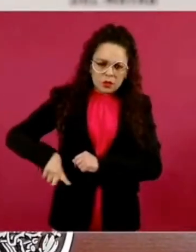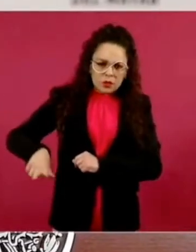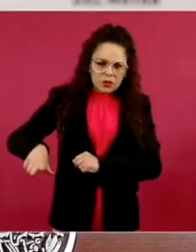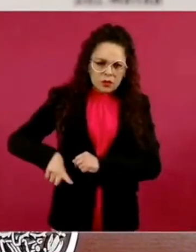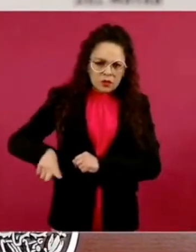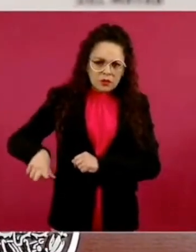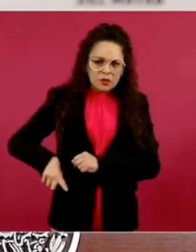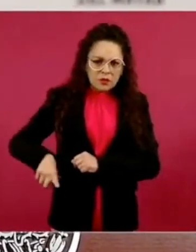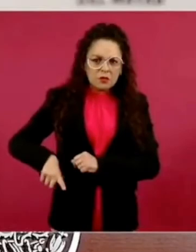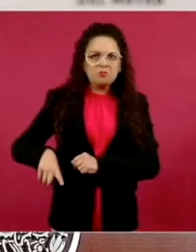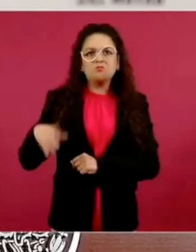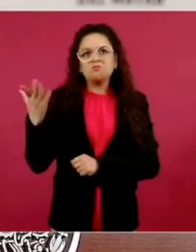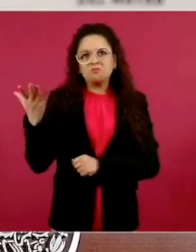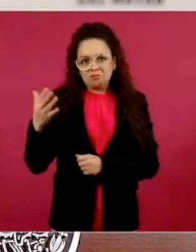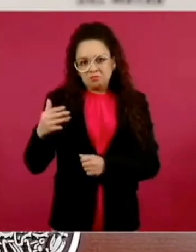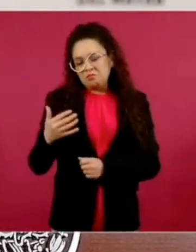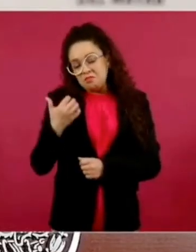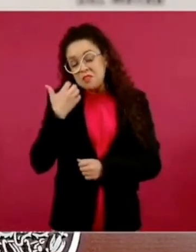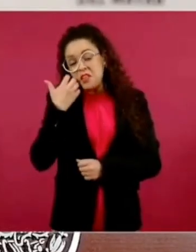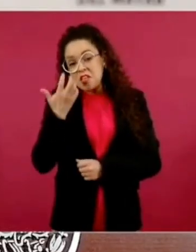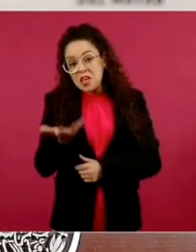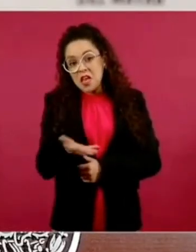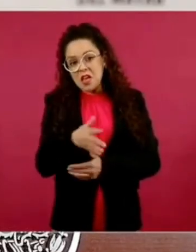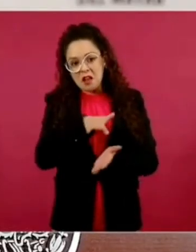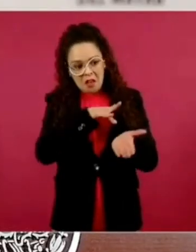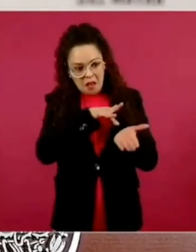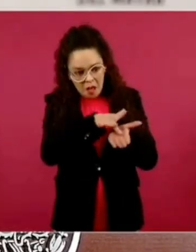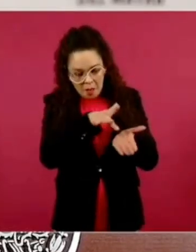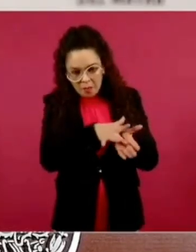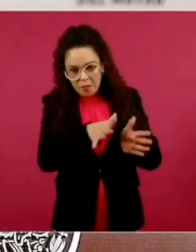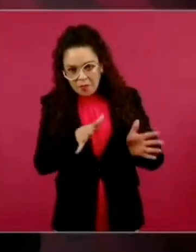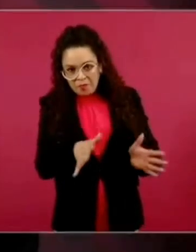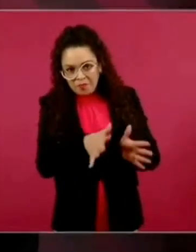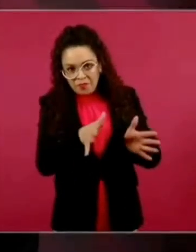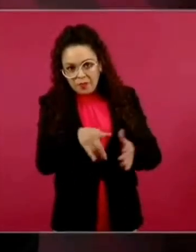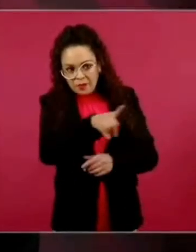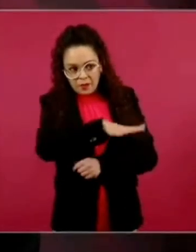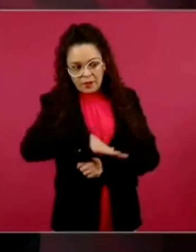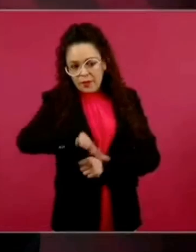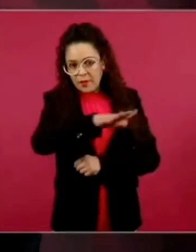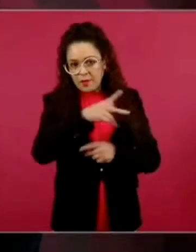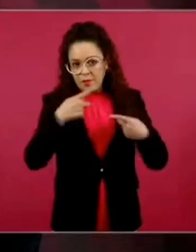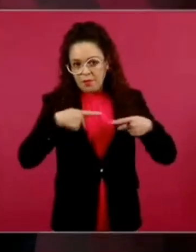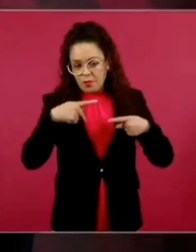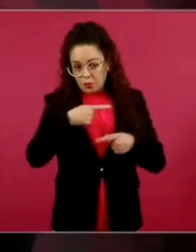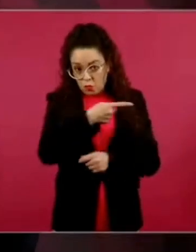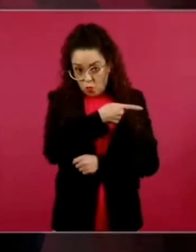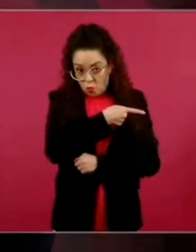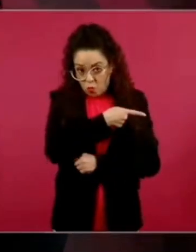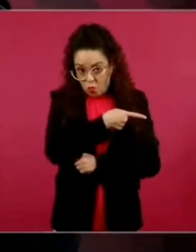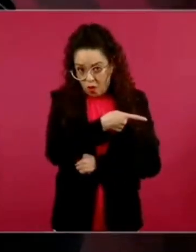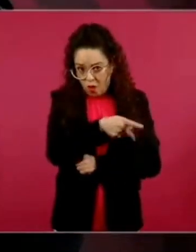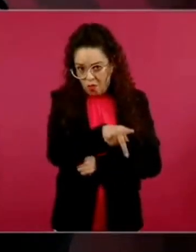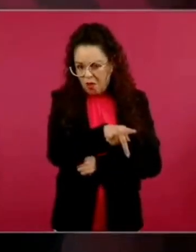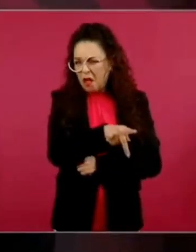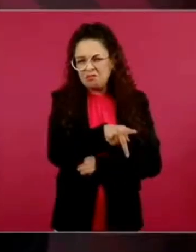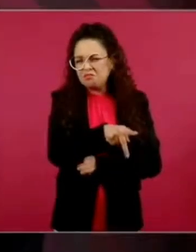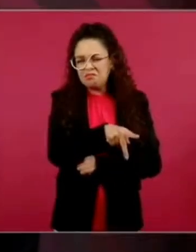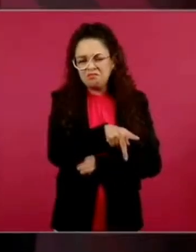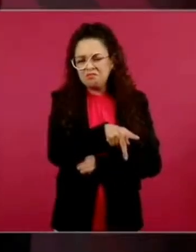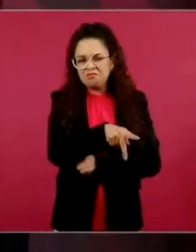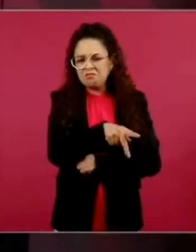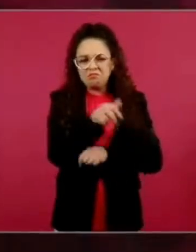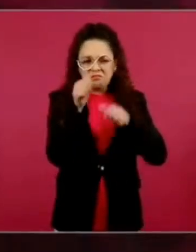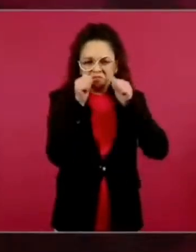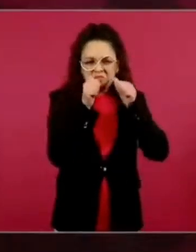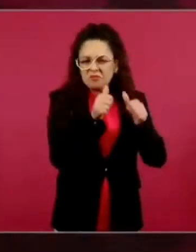como propósito el beneficio de los pobres, como propósito central, el presidente Juárez